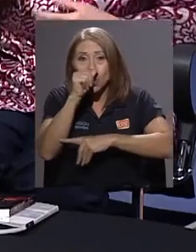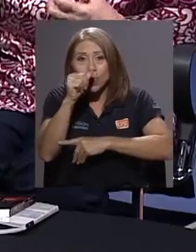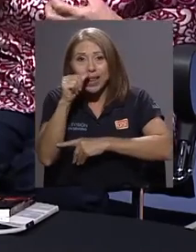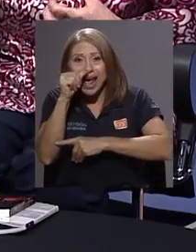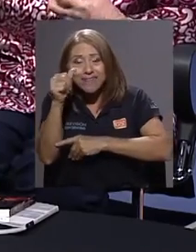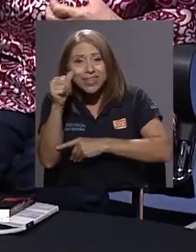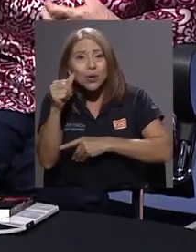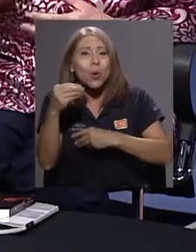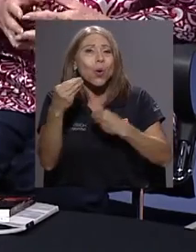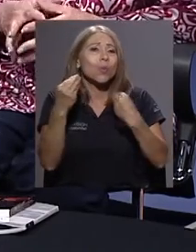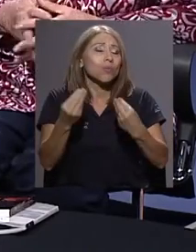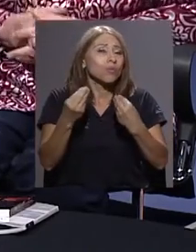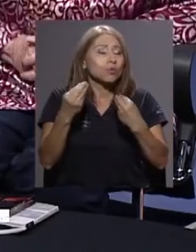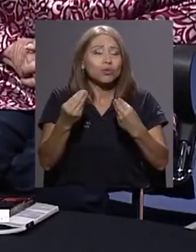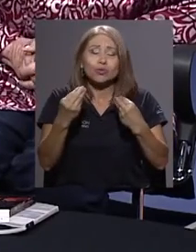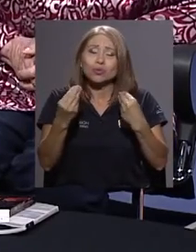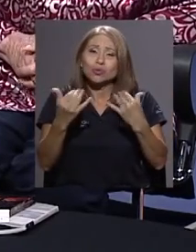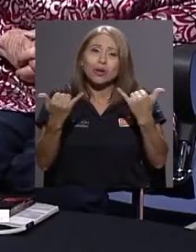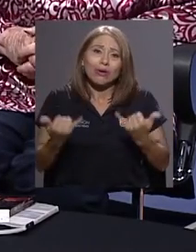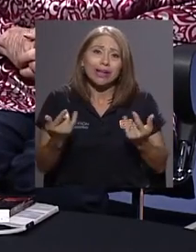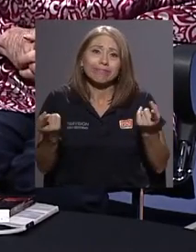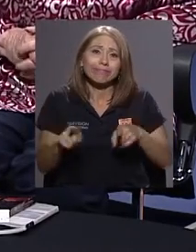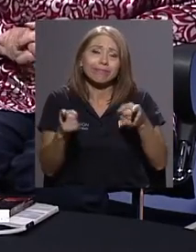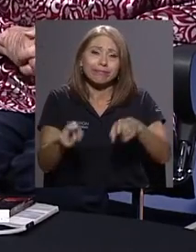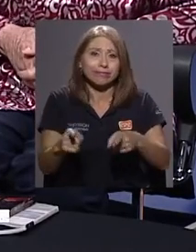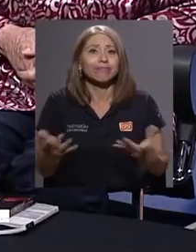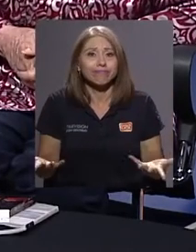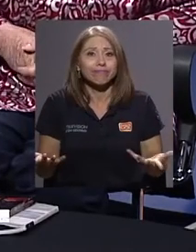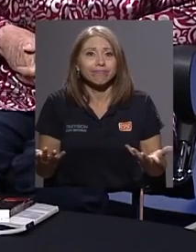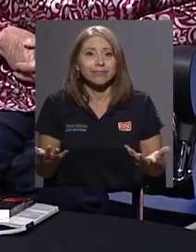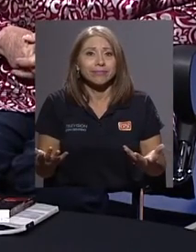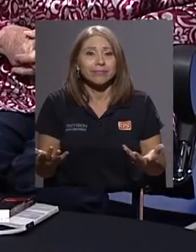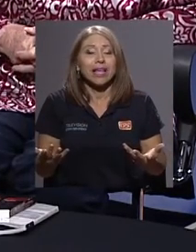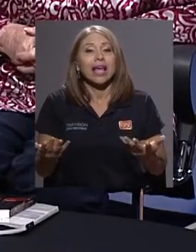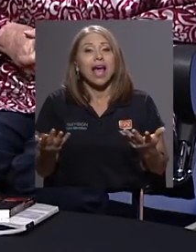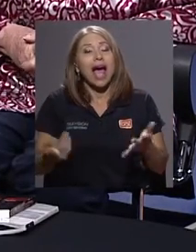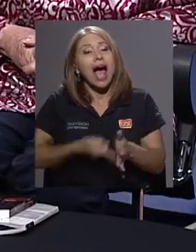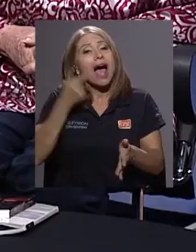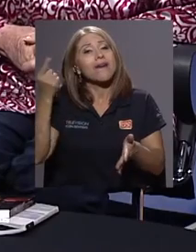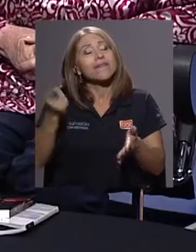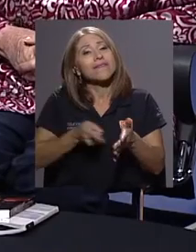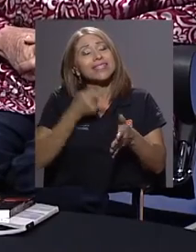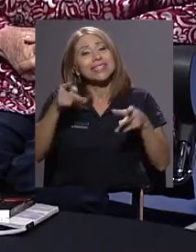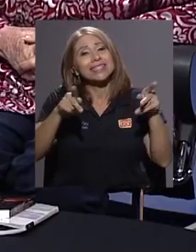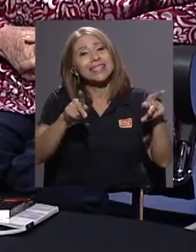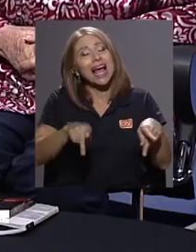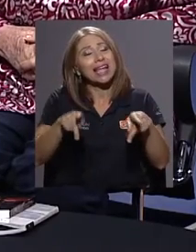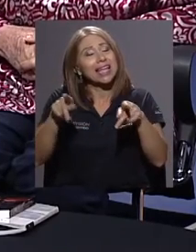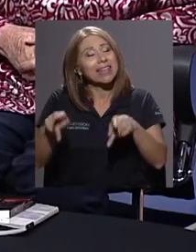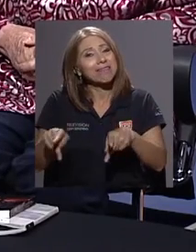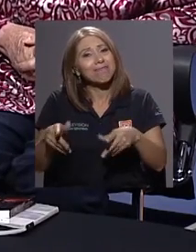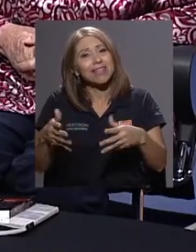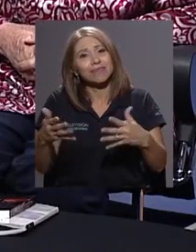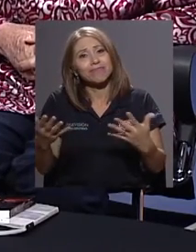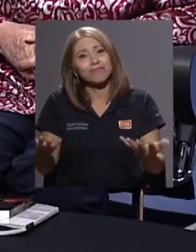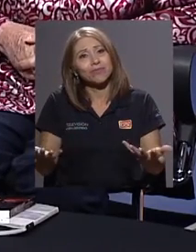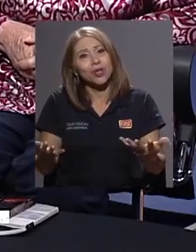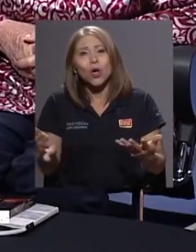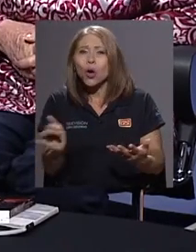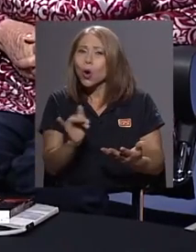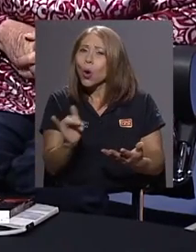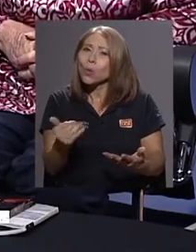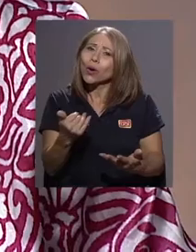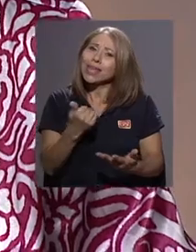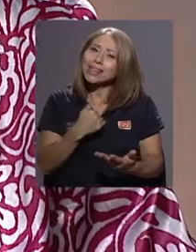está teniendo demasiado peso sí y pues la gente a veces como que tiene su